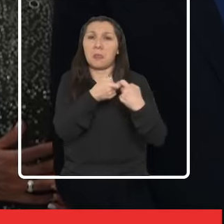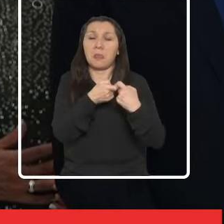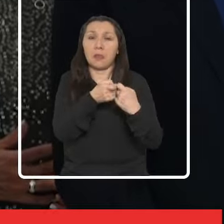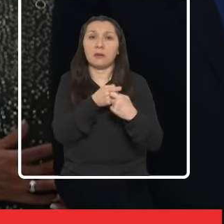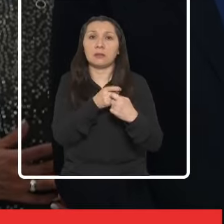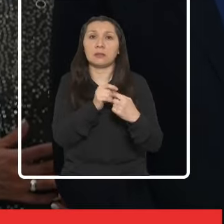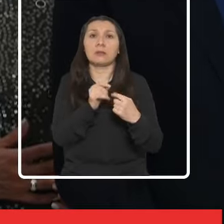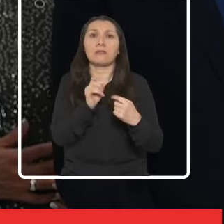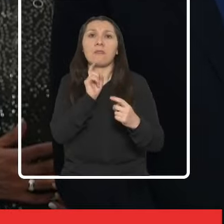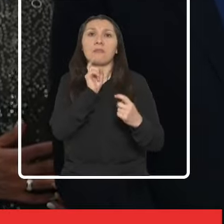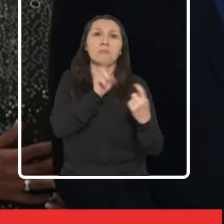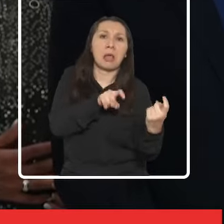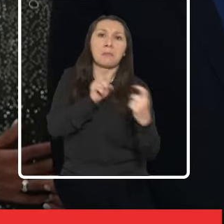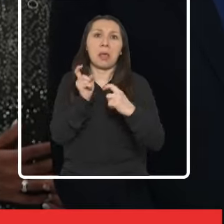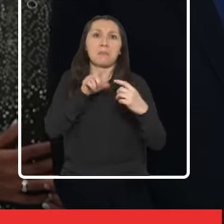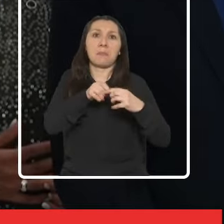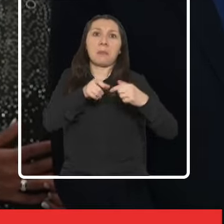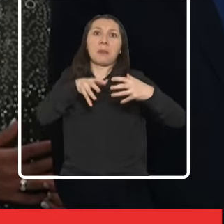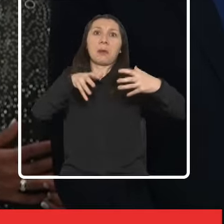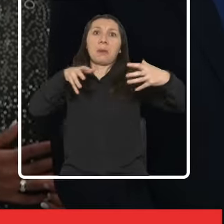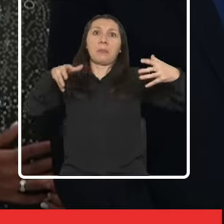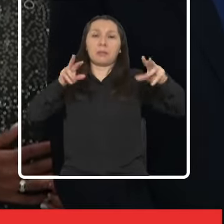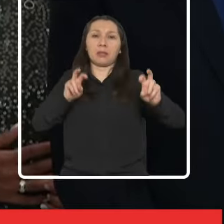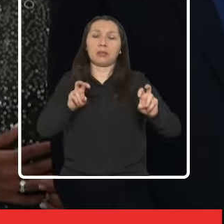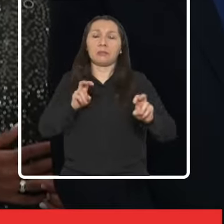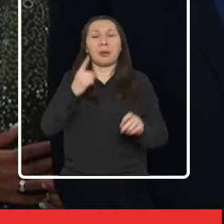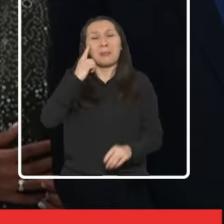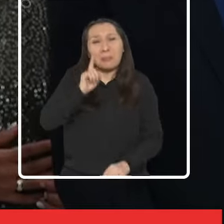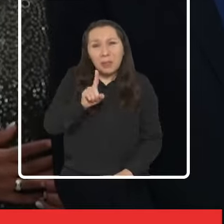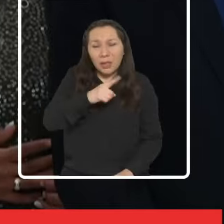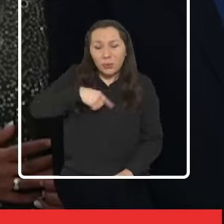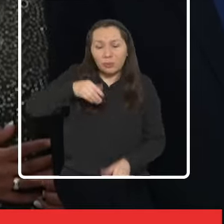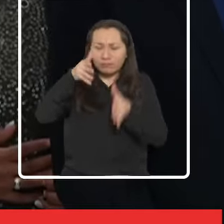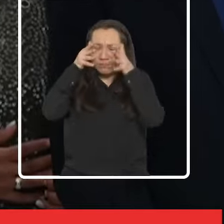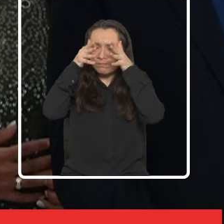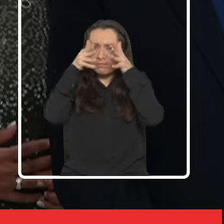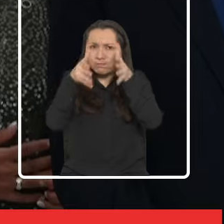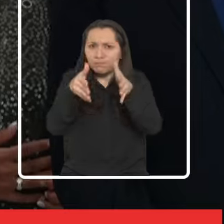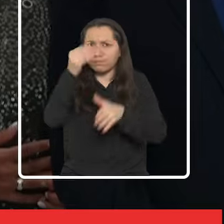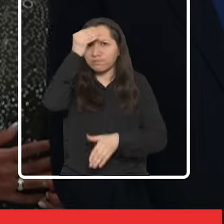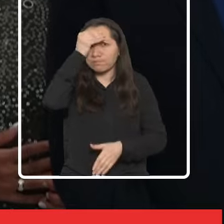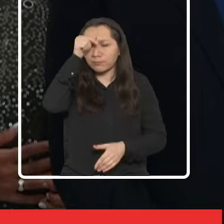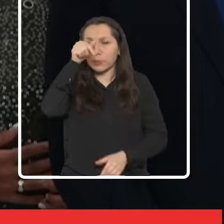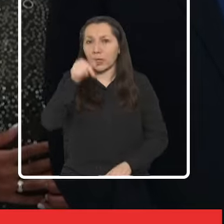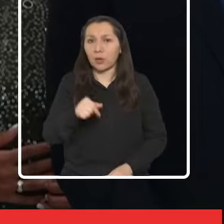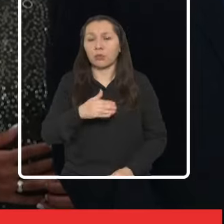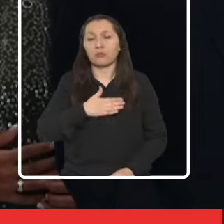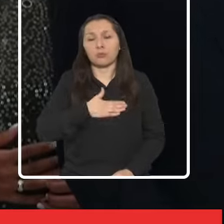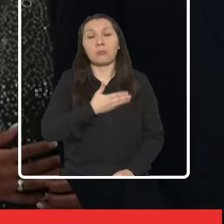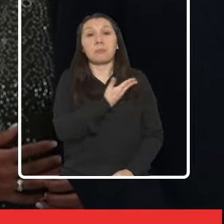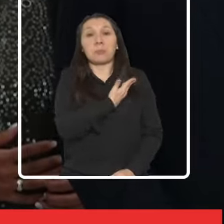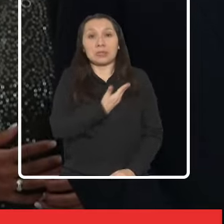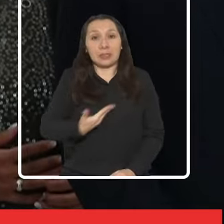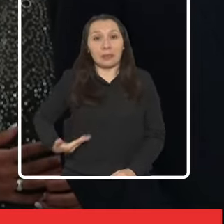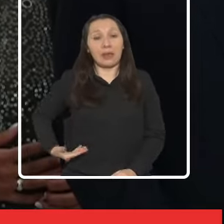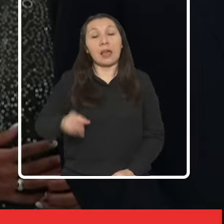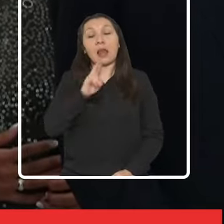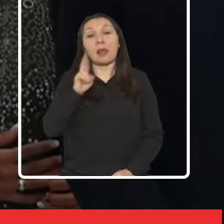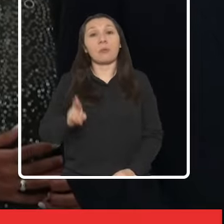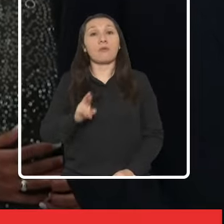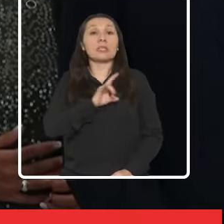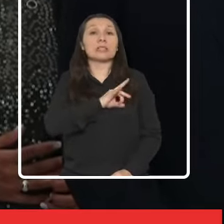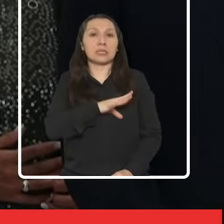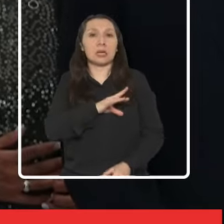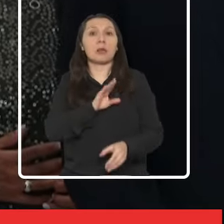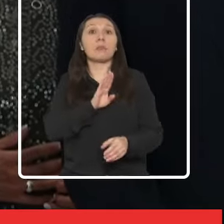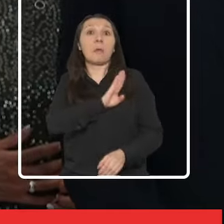como escalando el tono, pero en lo que tenemos que centrarnos, y yo como presidente de la República de Chile, pero